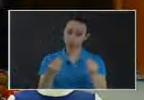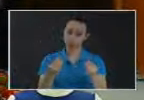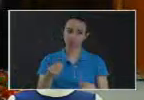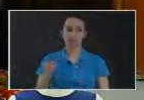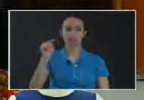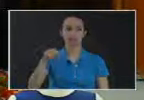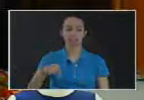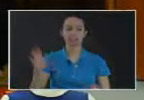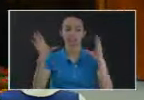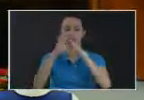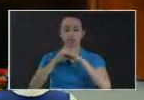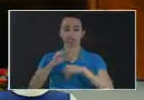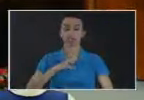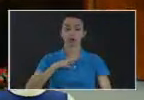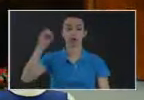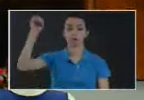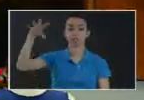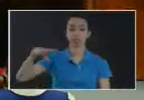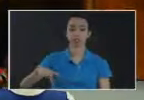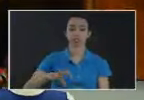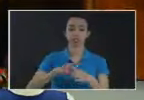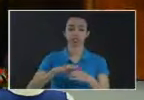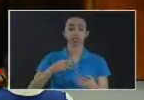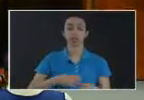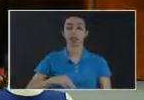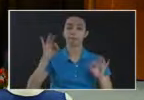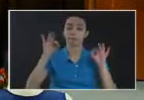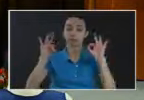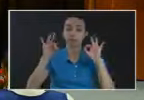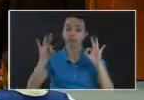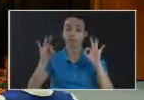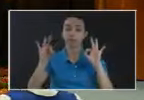Esta noche tengo la bendición de llevar la palabra.